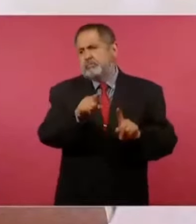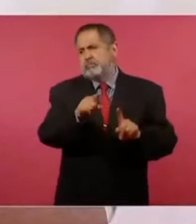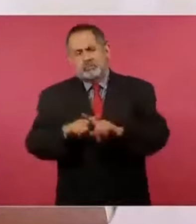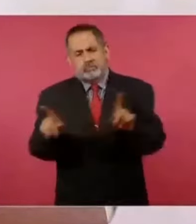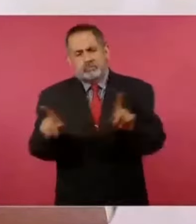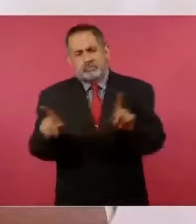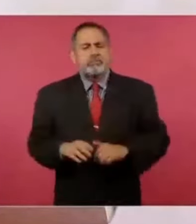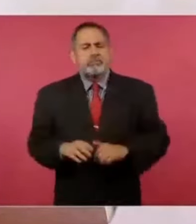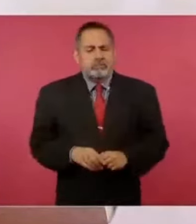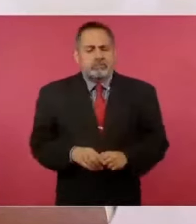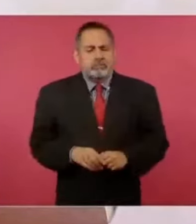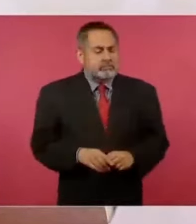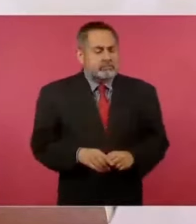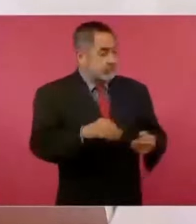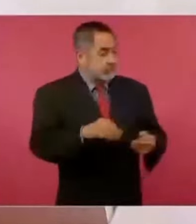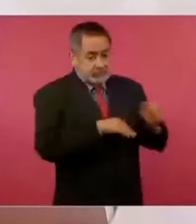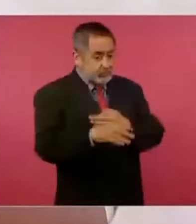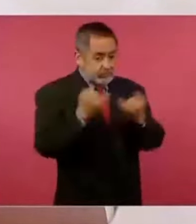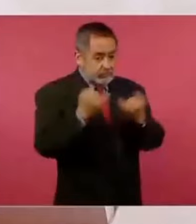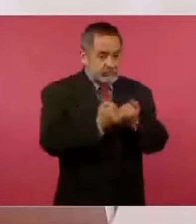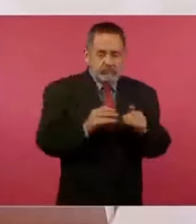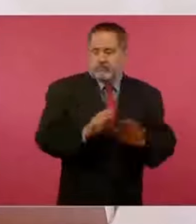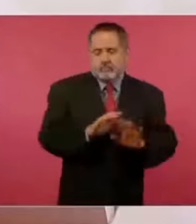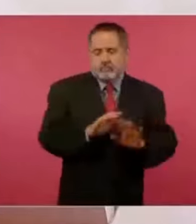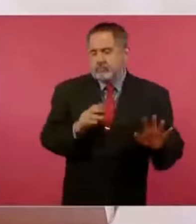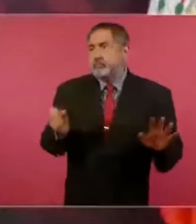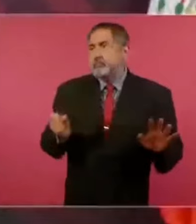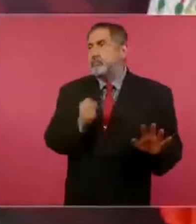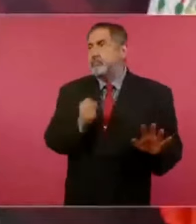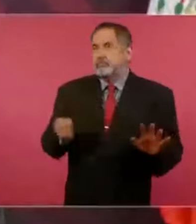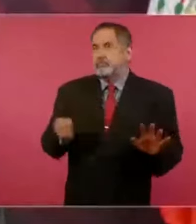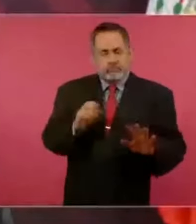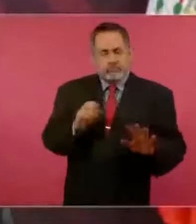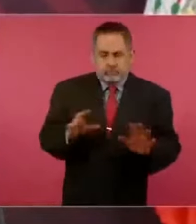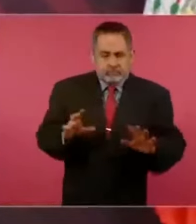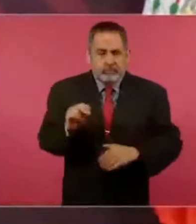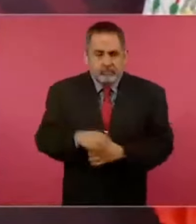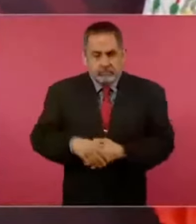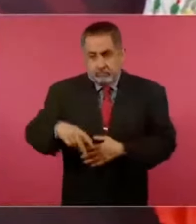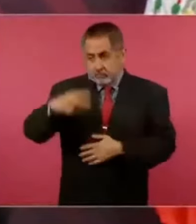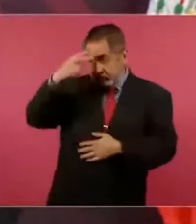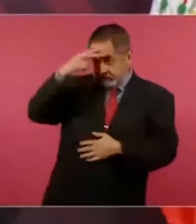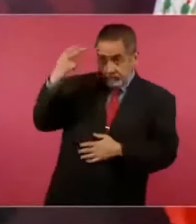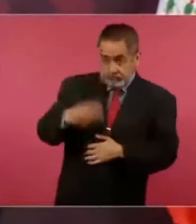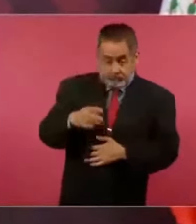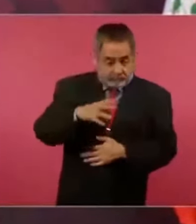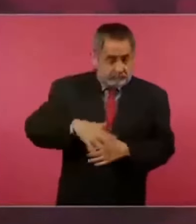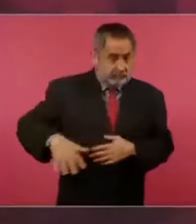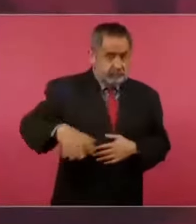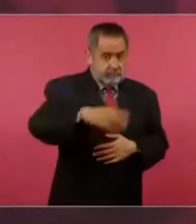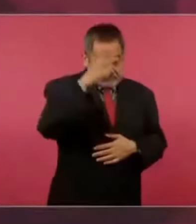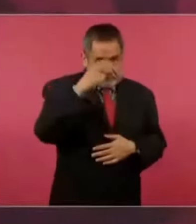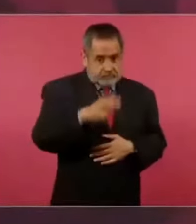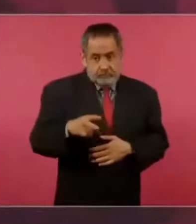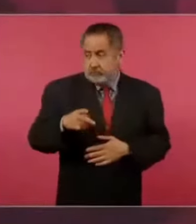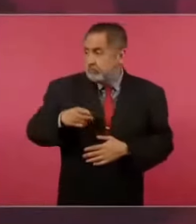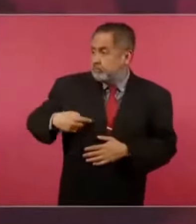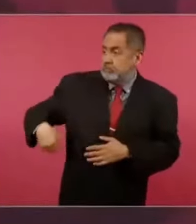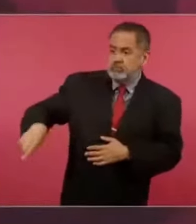No son todos, afortunadamente, y en México hay un